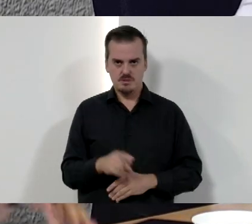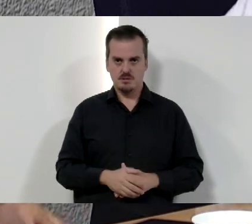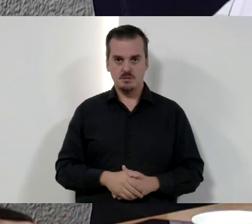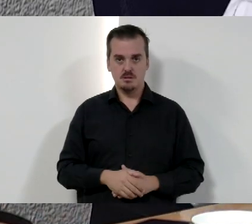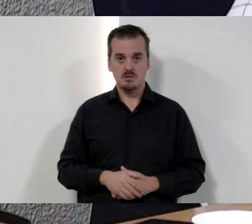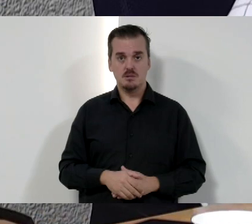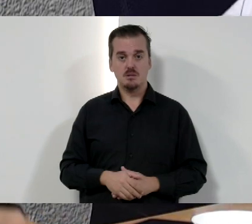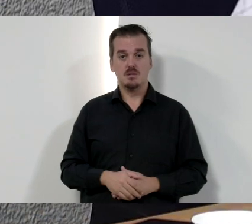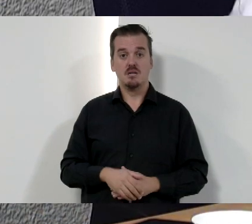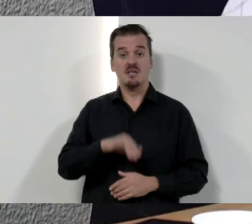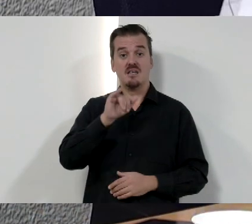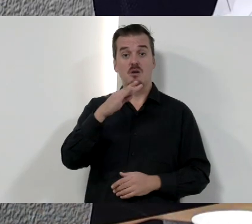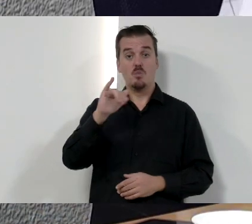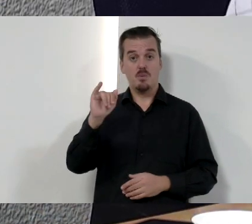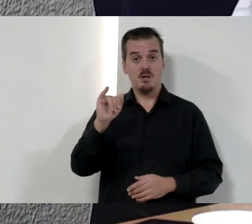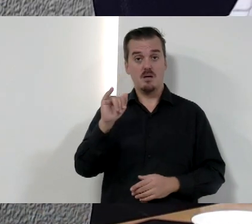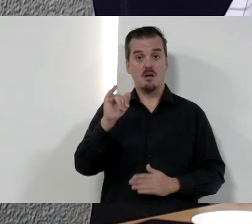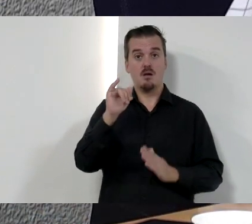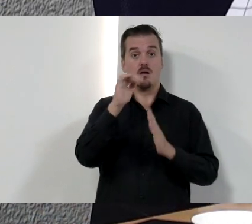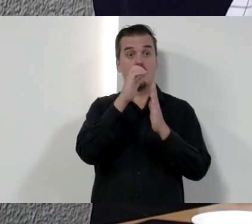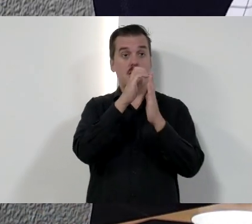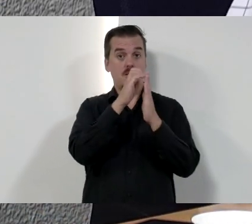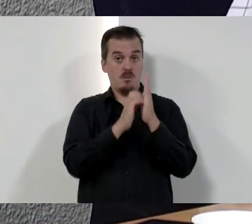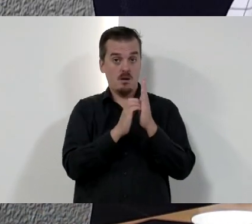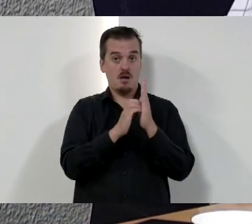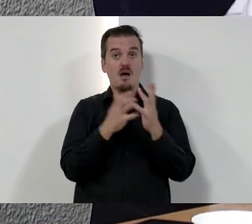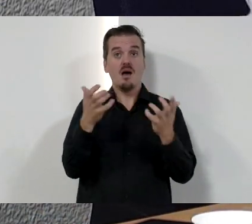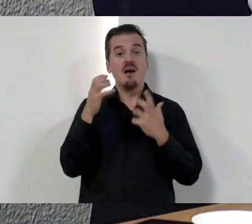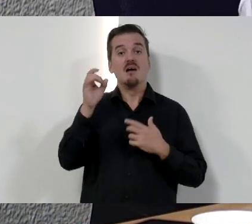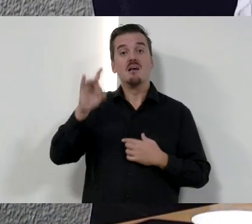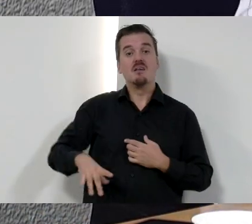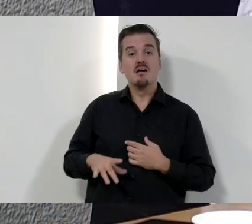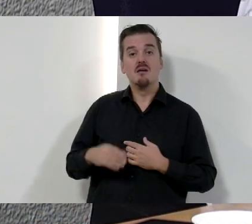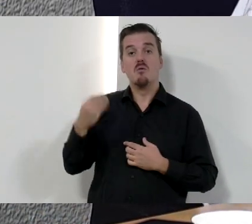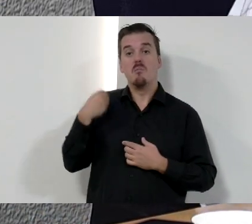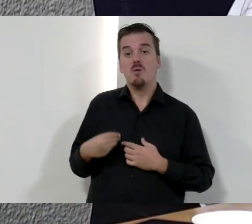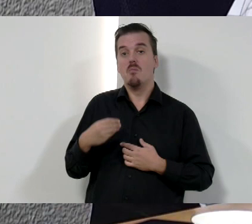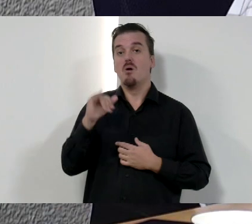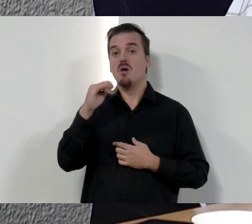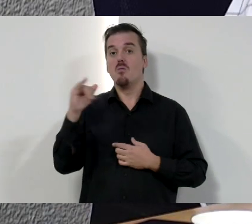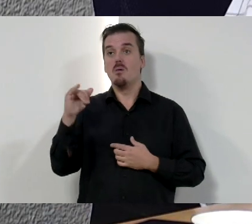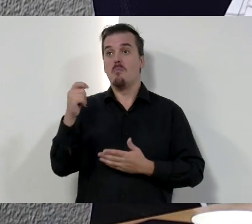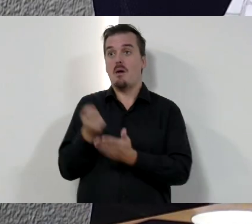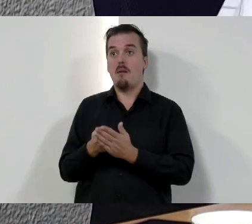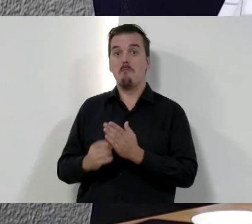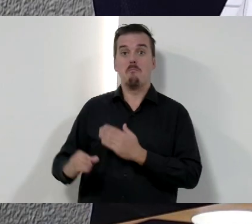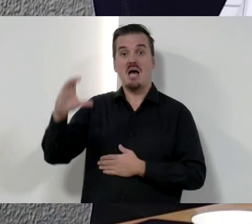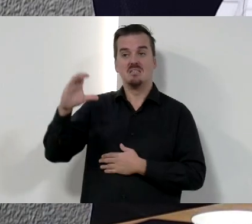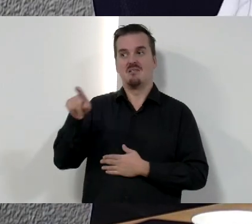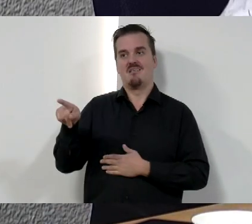Bajar el tipo del IBI beneficia a los que más IBI pagan, porque no se puede discriminar por la renta. Por lo